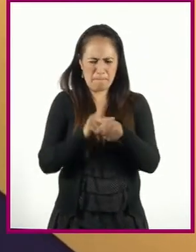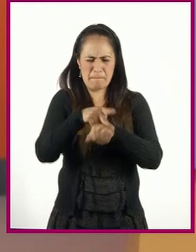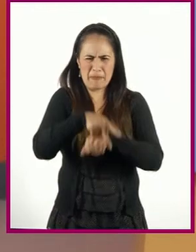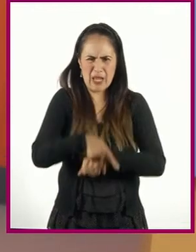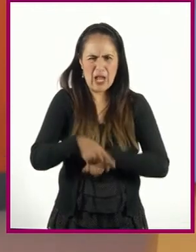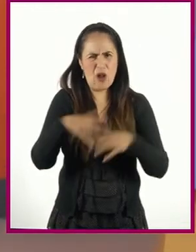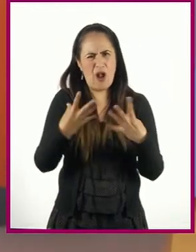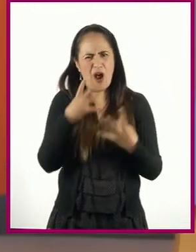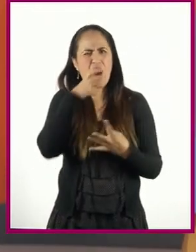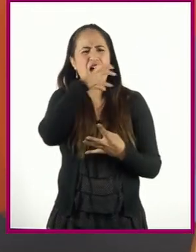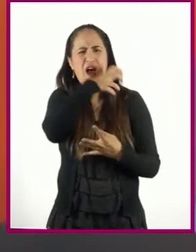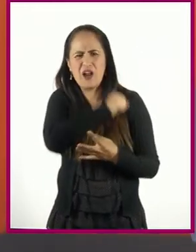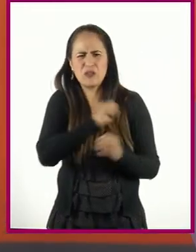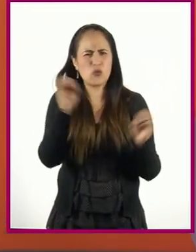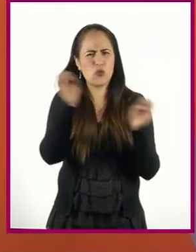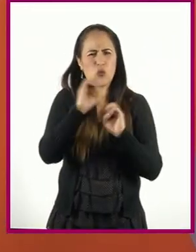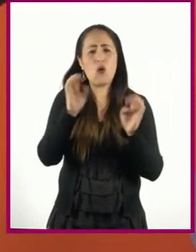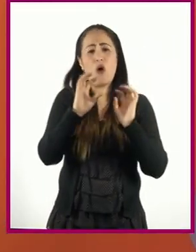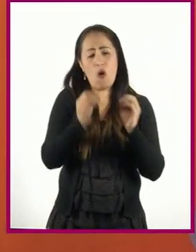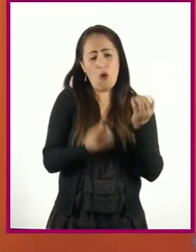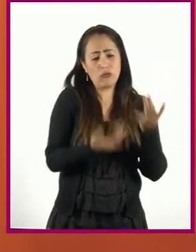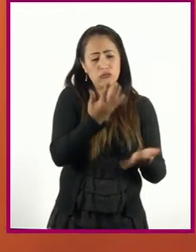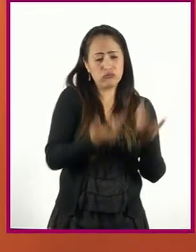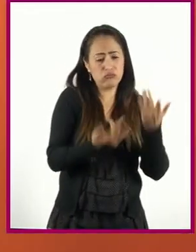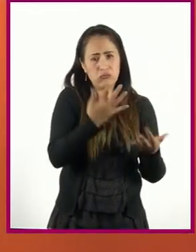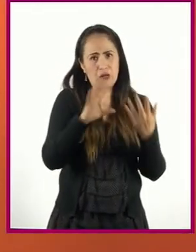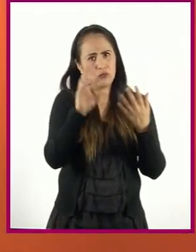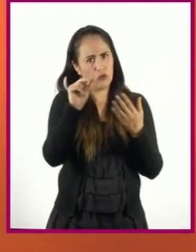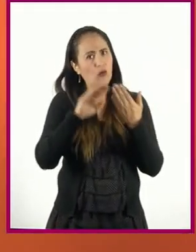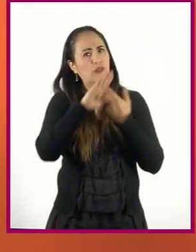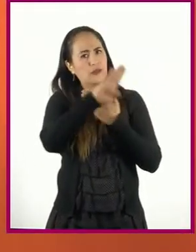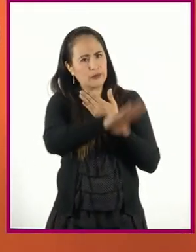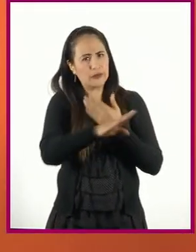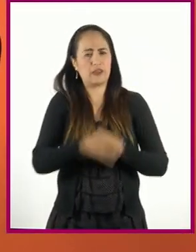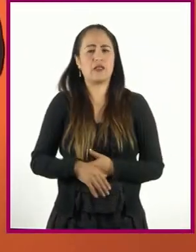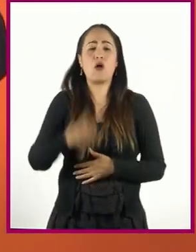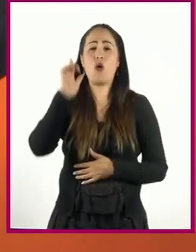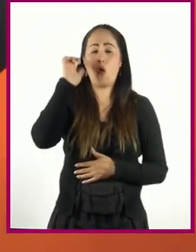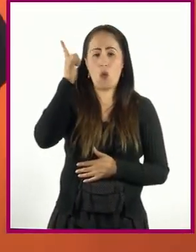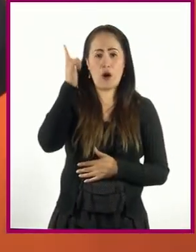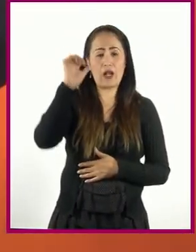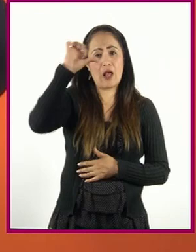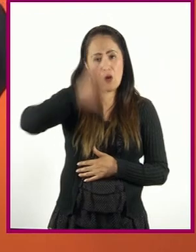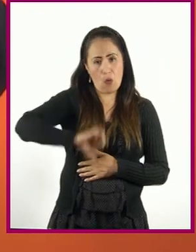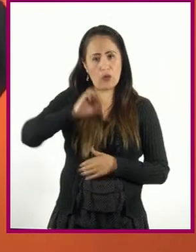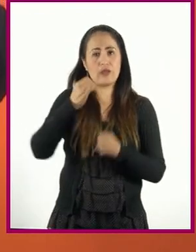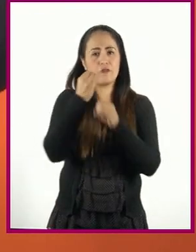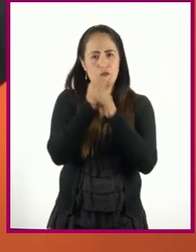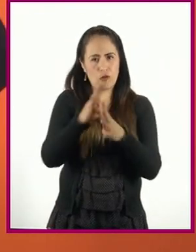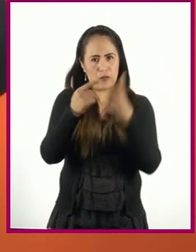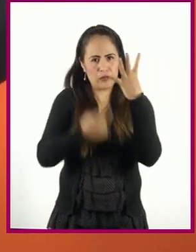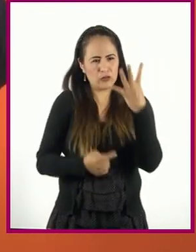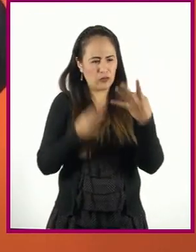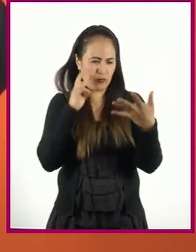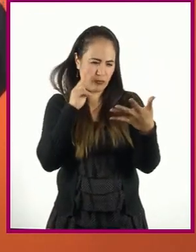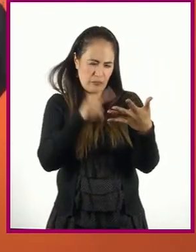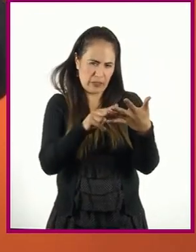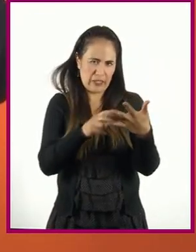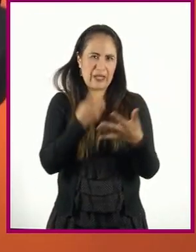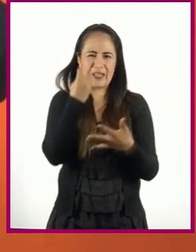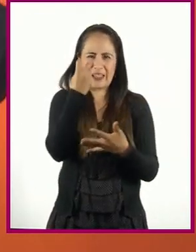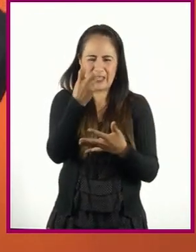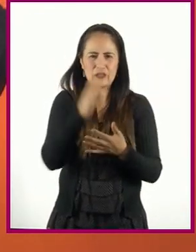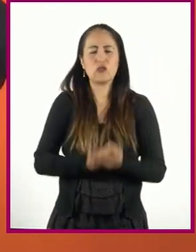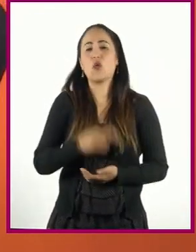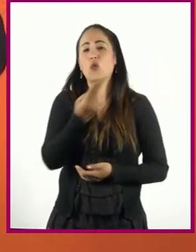incendios. Esperamos que la información que hemos revisado les sea de utilidad para hacer un uso